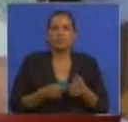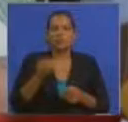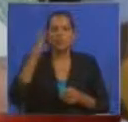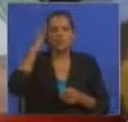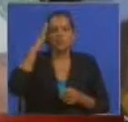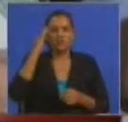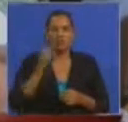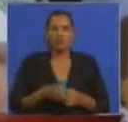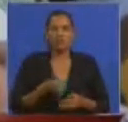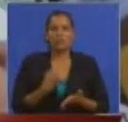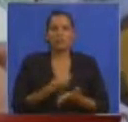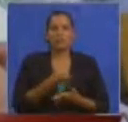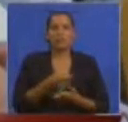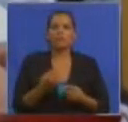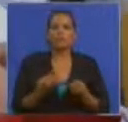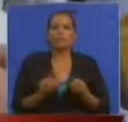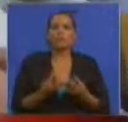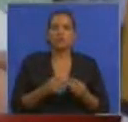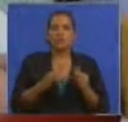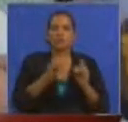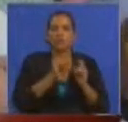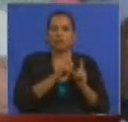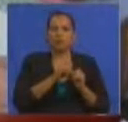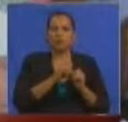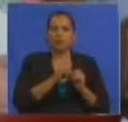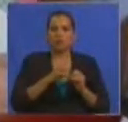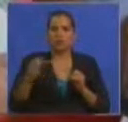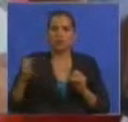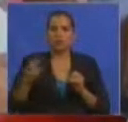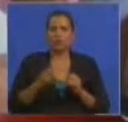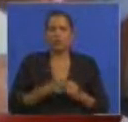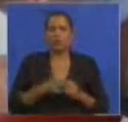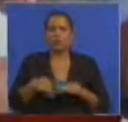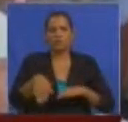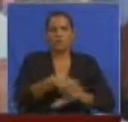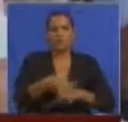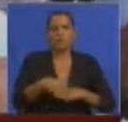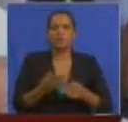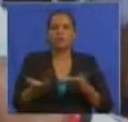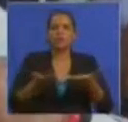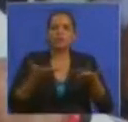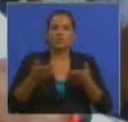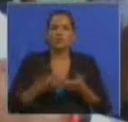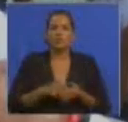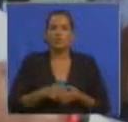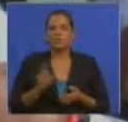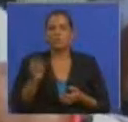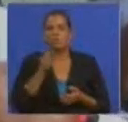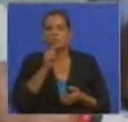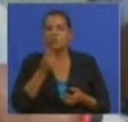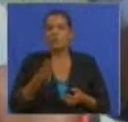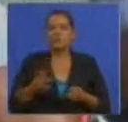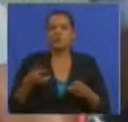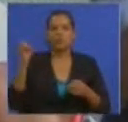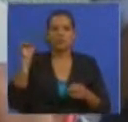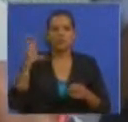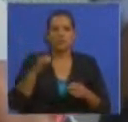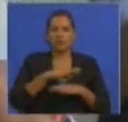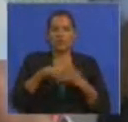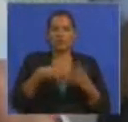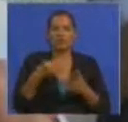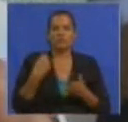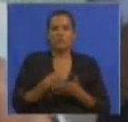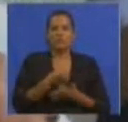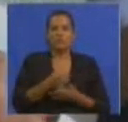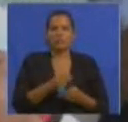cuenta aquí es el valor del metro cuadrado, los factores técnicos de acceso como son vías, servicios básicos y la valoración en su conjunto del